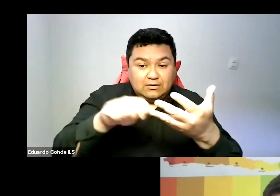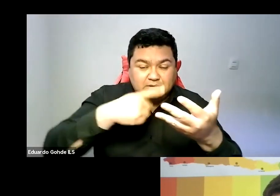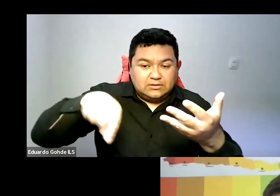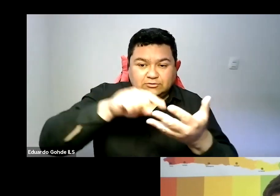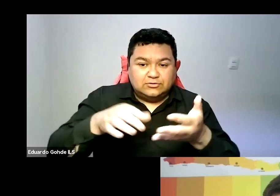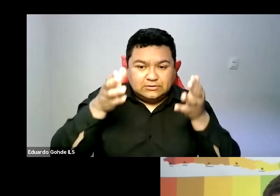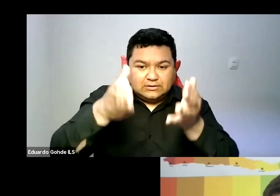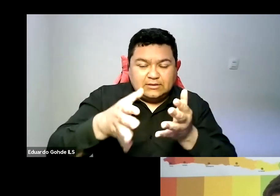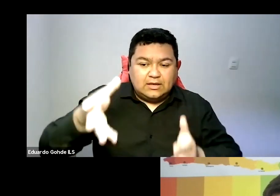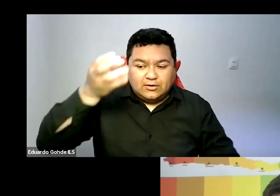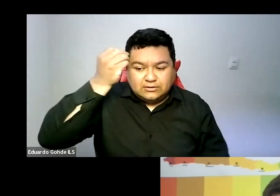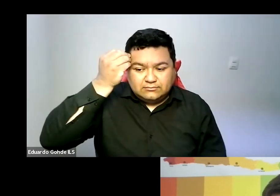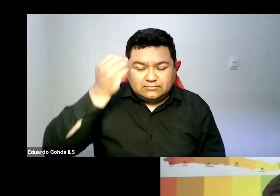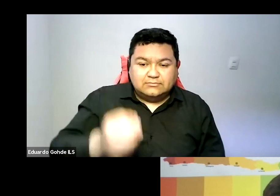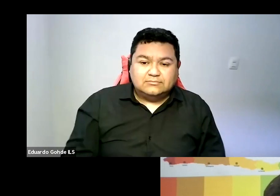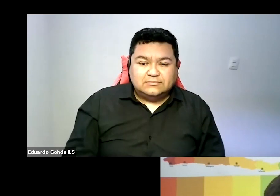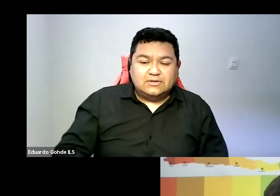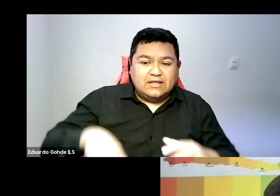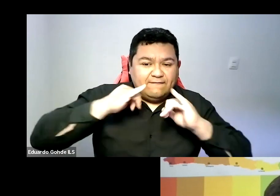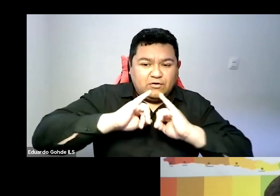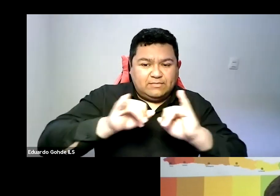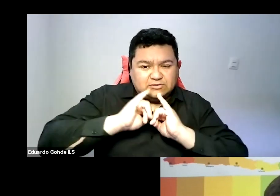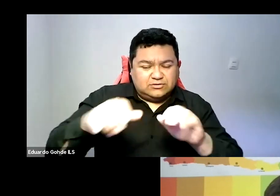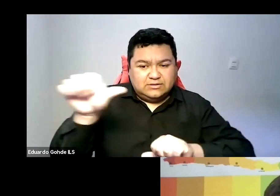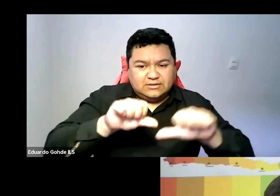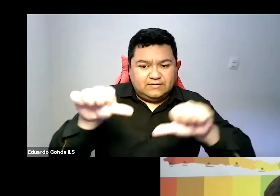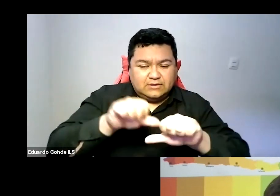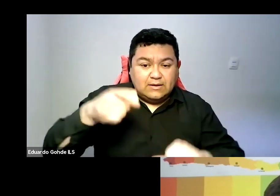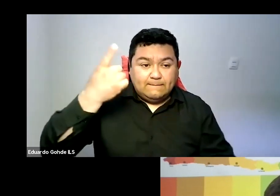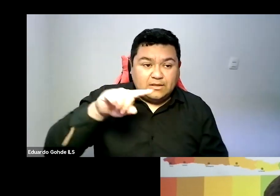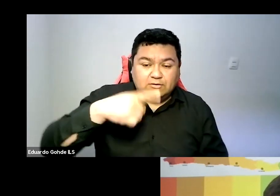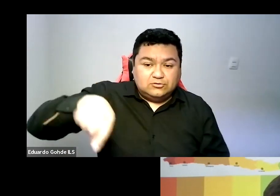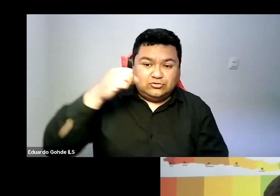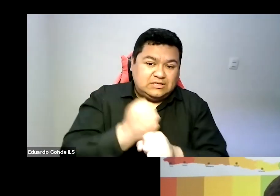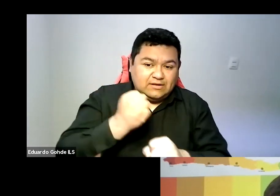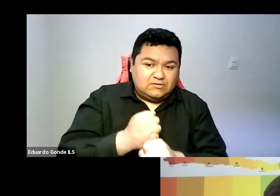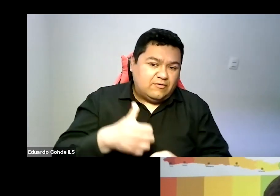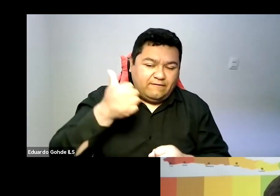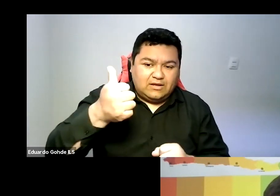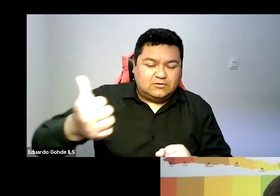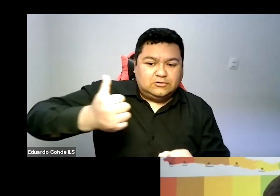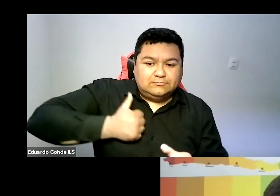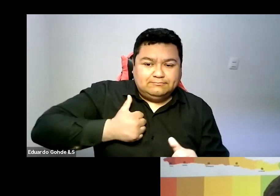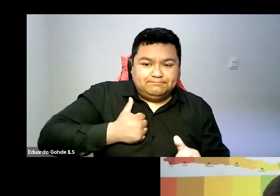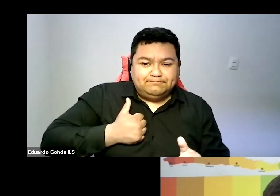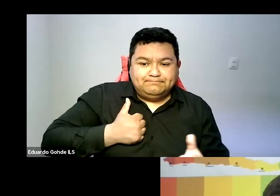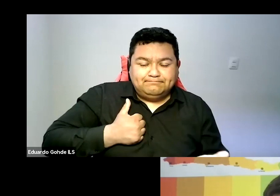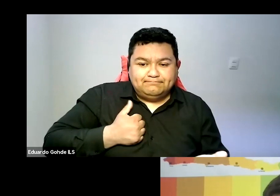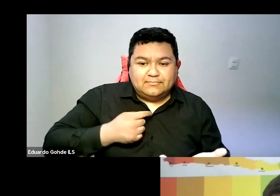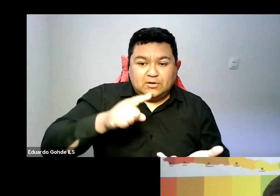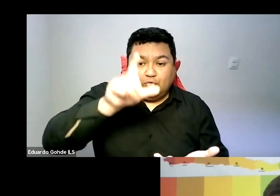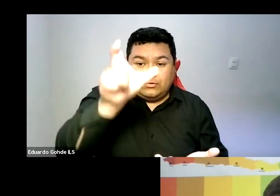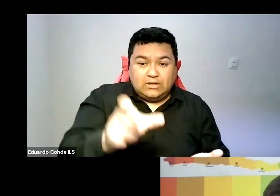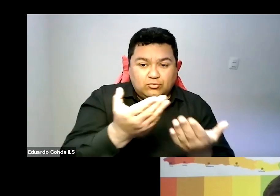el lado del conocimiento, de los datos científicos, pero nuestra tarea está bien cumplida si un estudiante